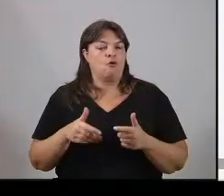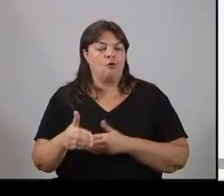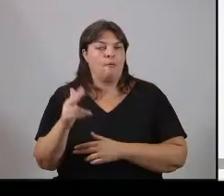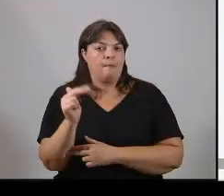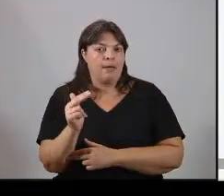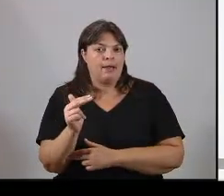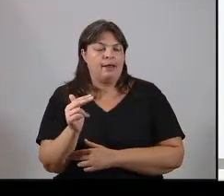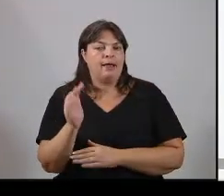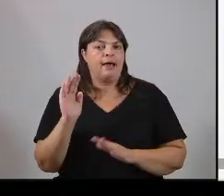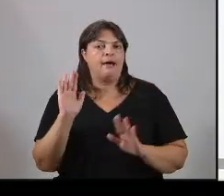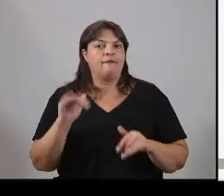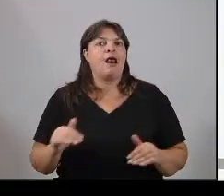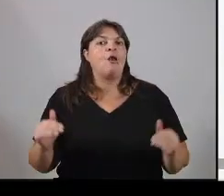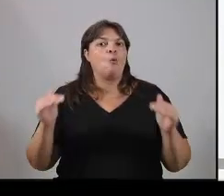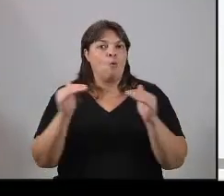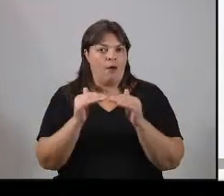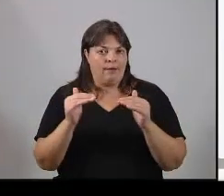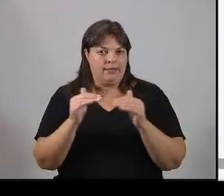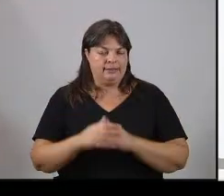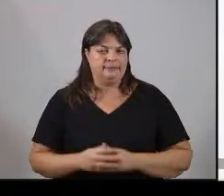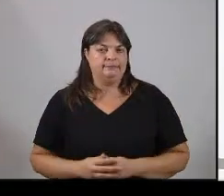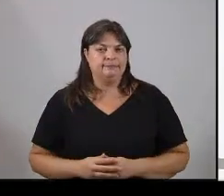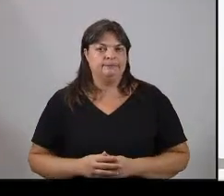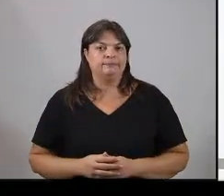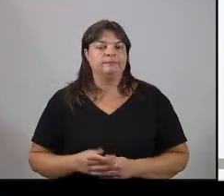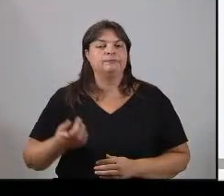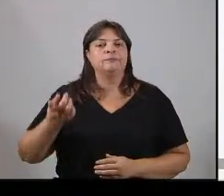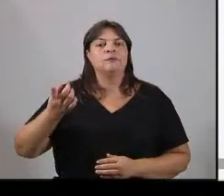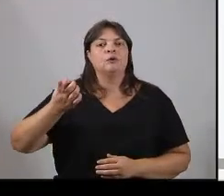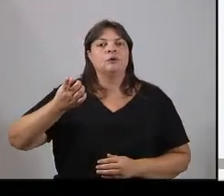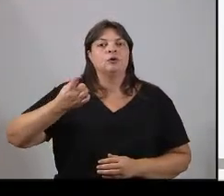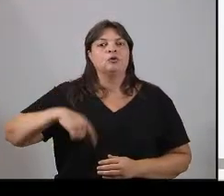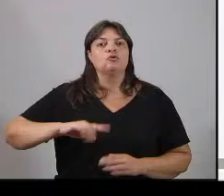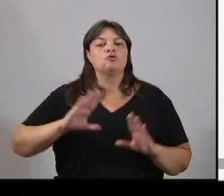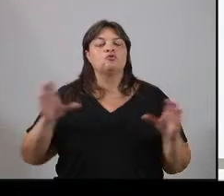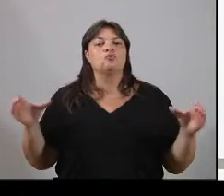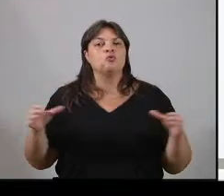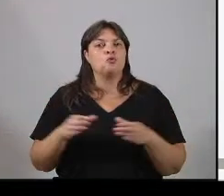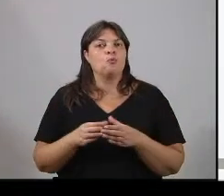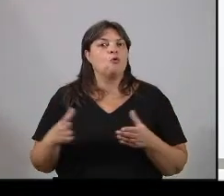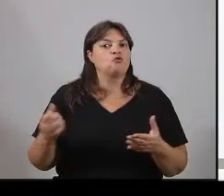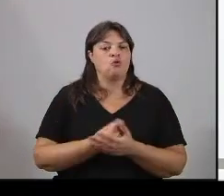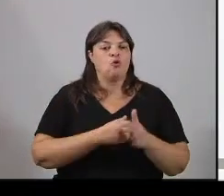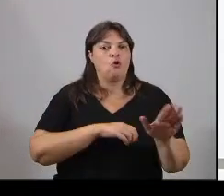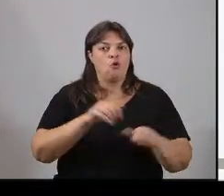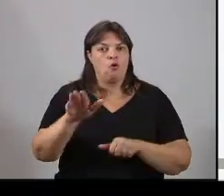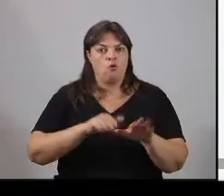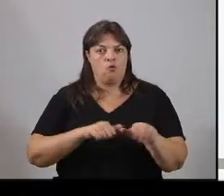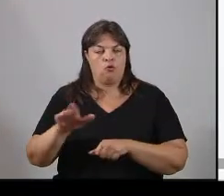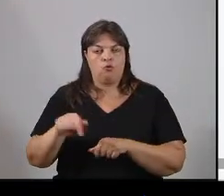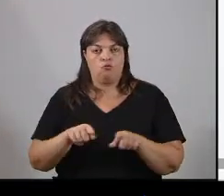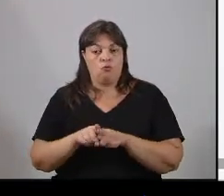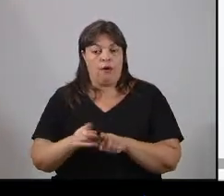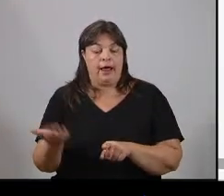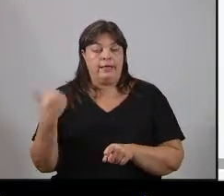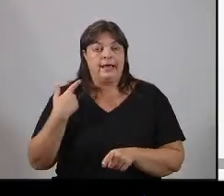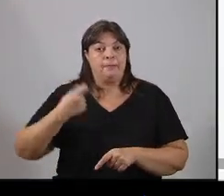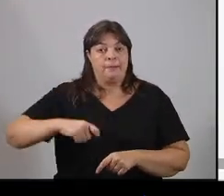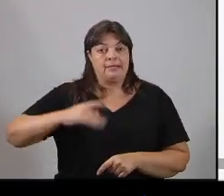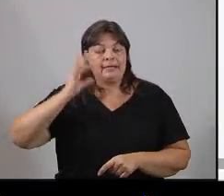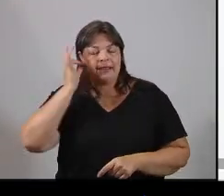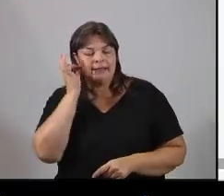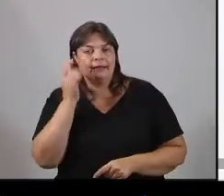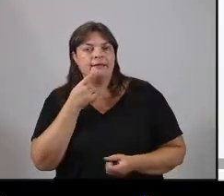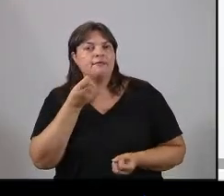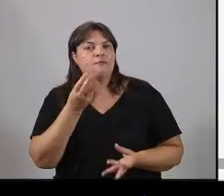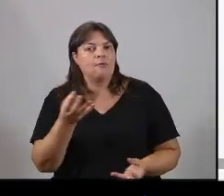pero va a producirse el jueves. Hemos emplazado a todos los grupos y, como ayer trasladó la presidenta, lo que